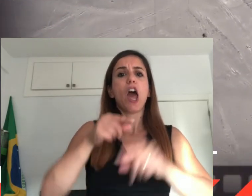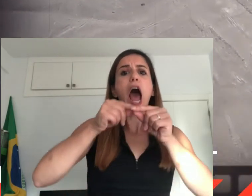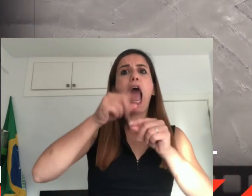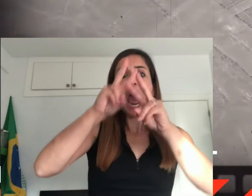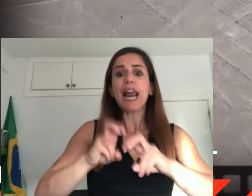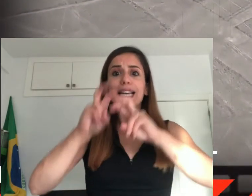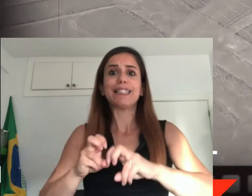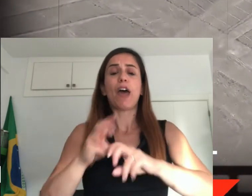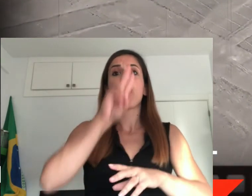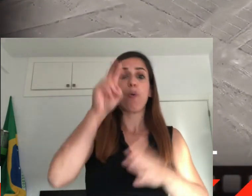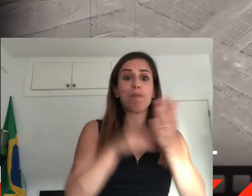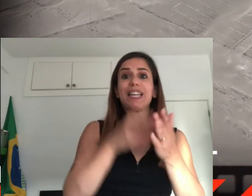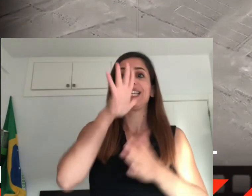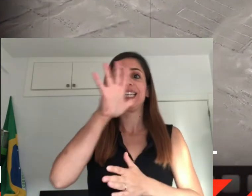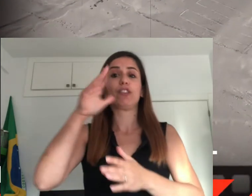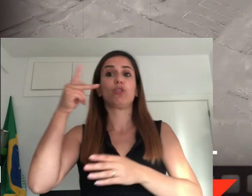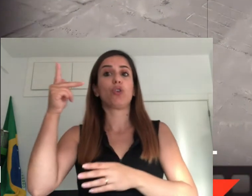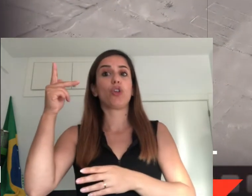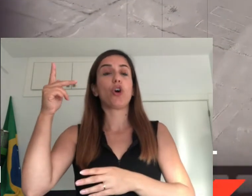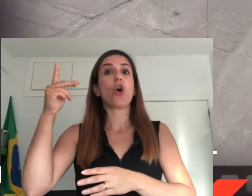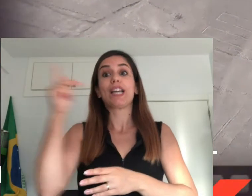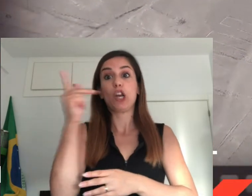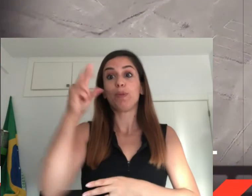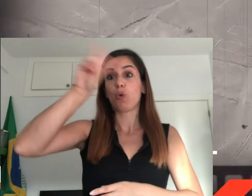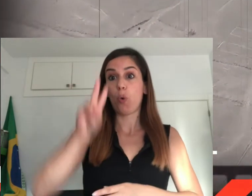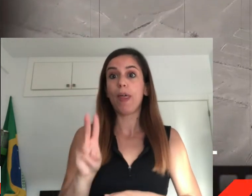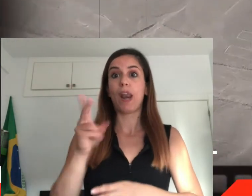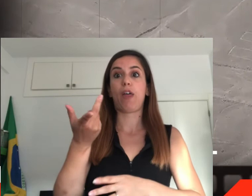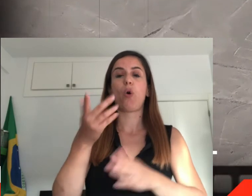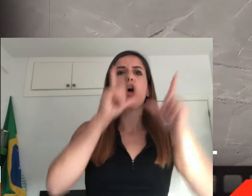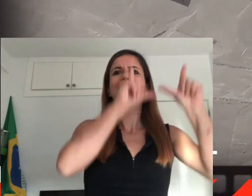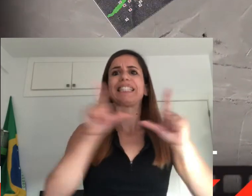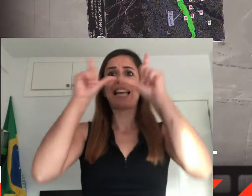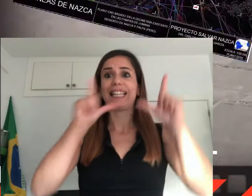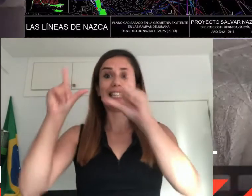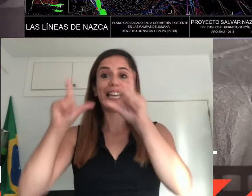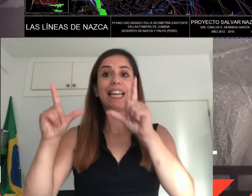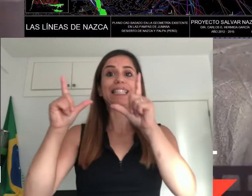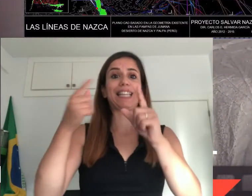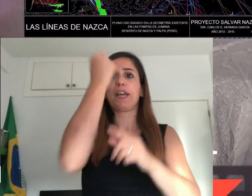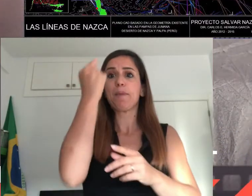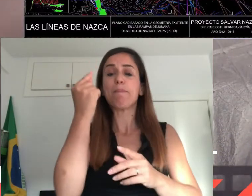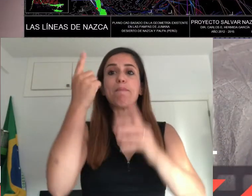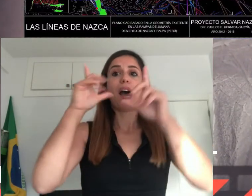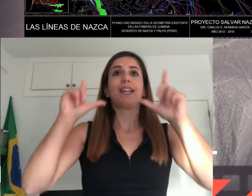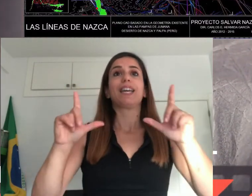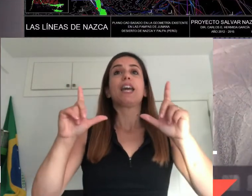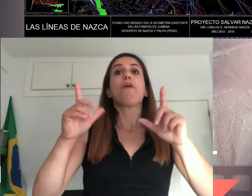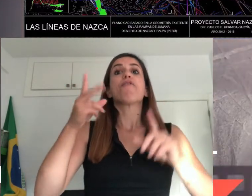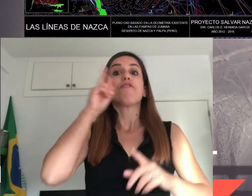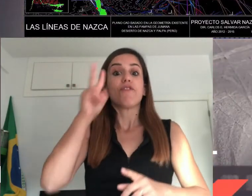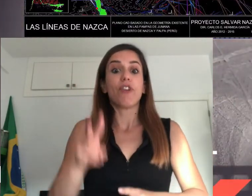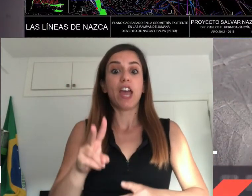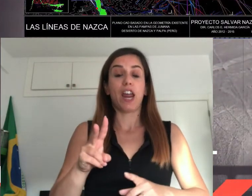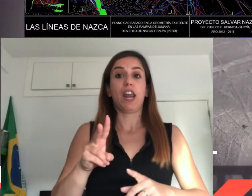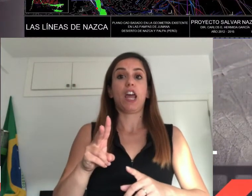más de 3.750 imágenes por satélites. Y bueno, todo esto ha creado un mosaico que se ha ido mapeando línea a línea y podemos decir que el